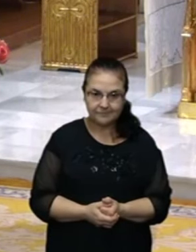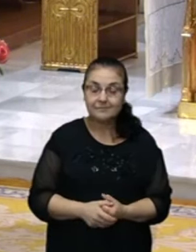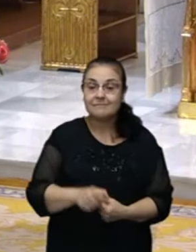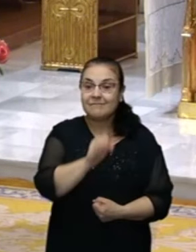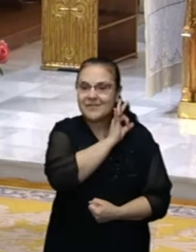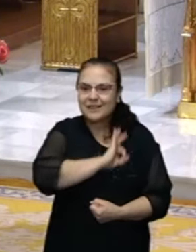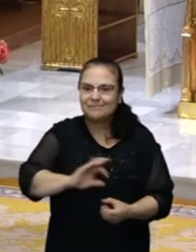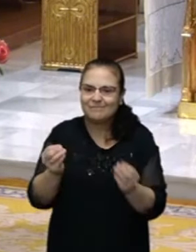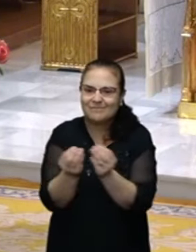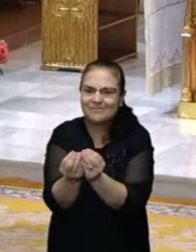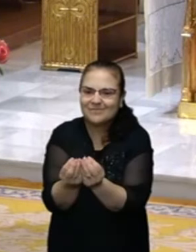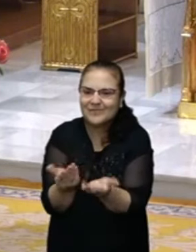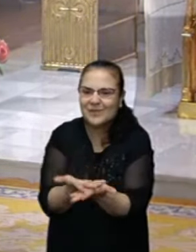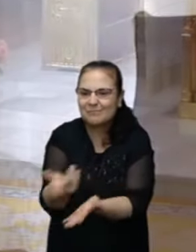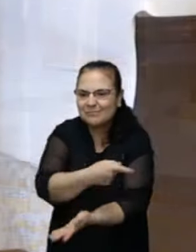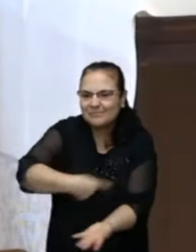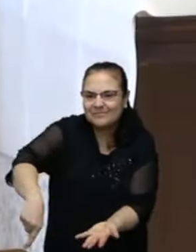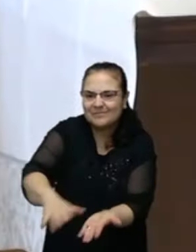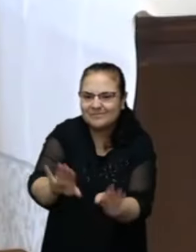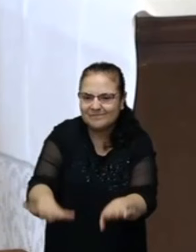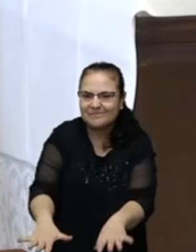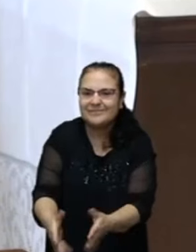El Señor esté con vosotros.